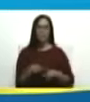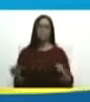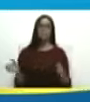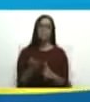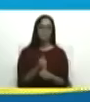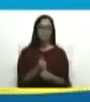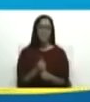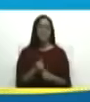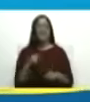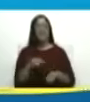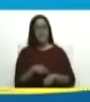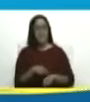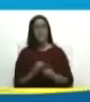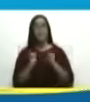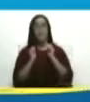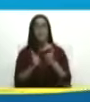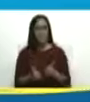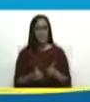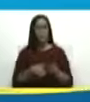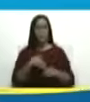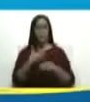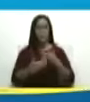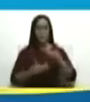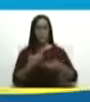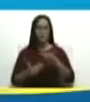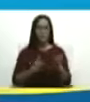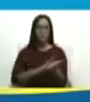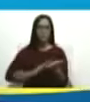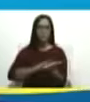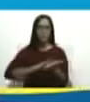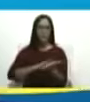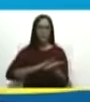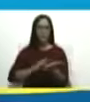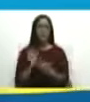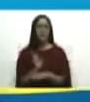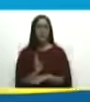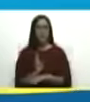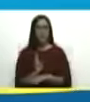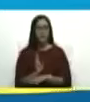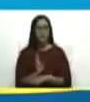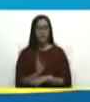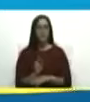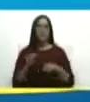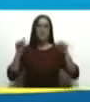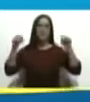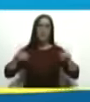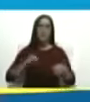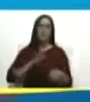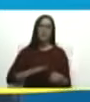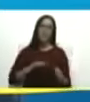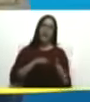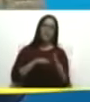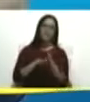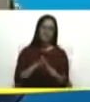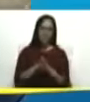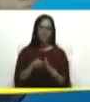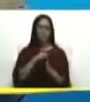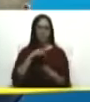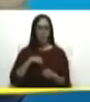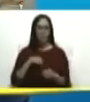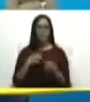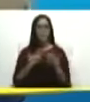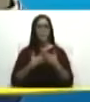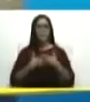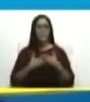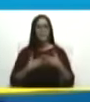Y a tiempo empezamos un proceso de recuperación certero que hoy está muy avanzado de nuestra empresa